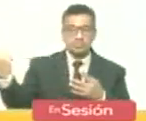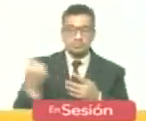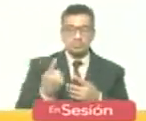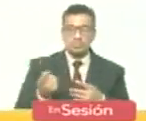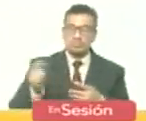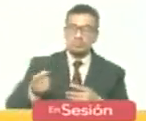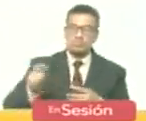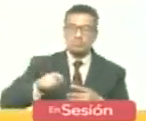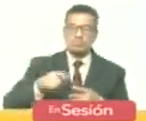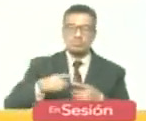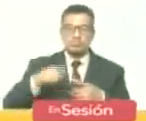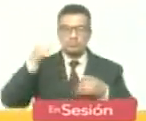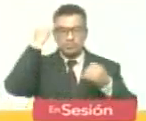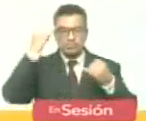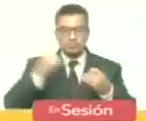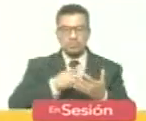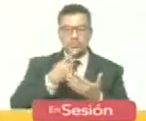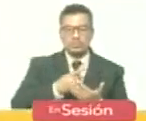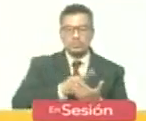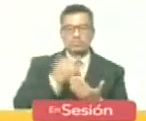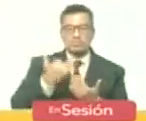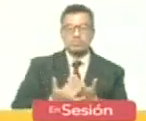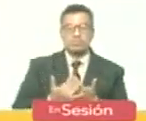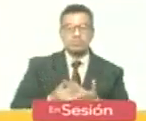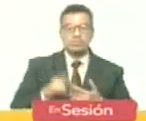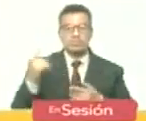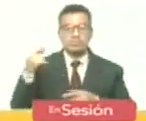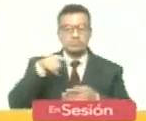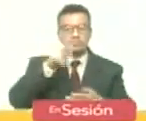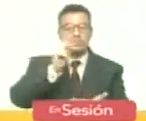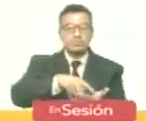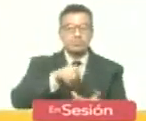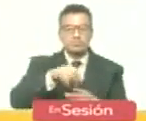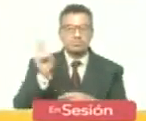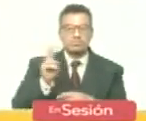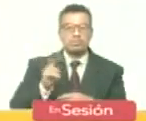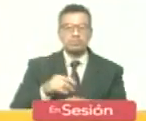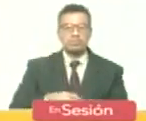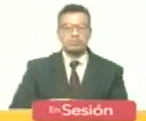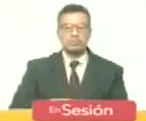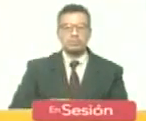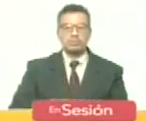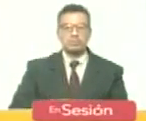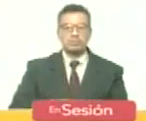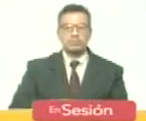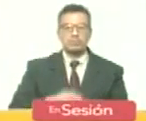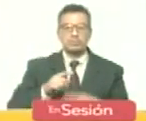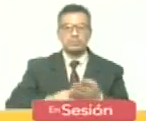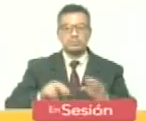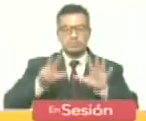vienen otras conspiraciones. Esos están en Venezuela. Era